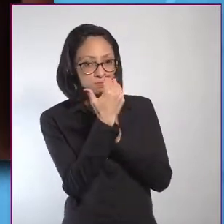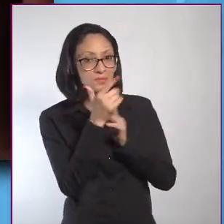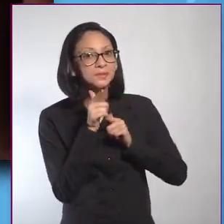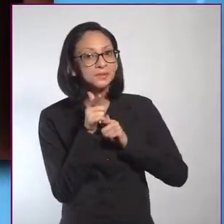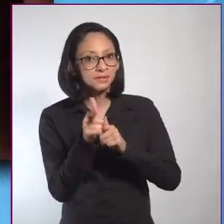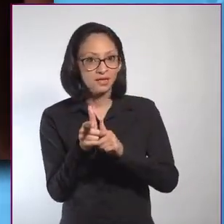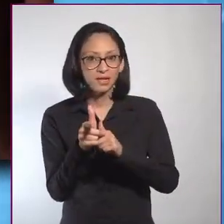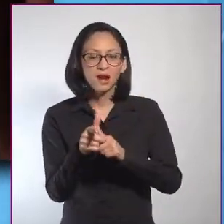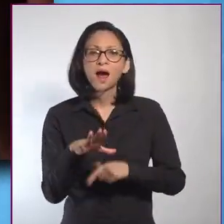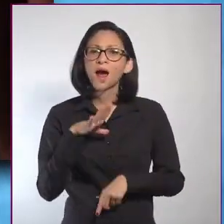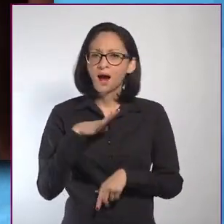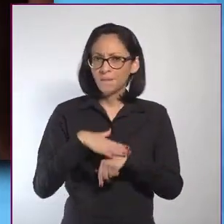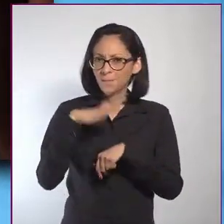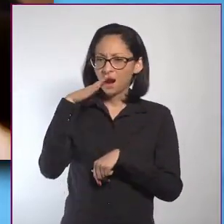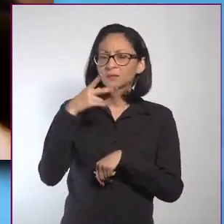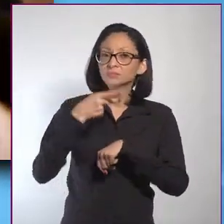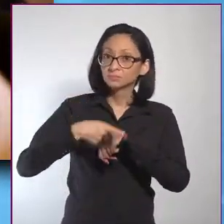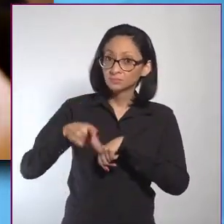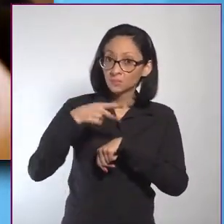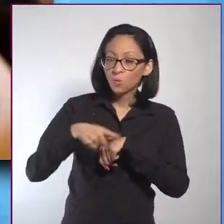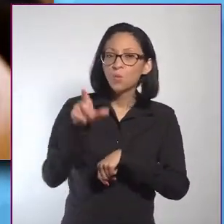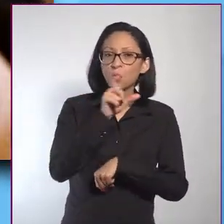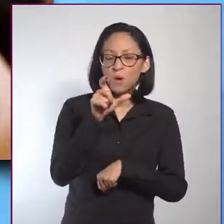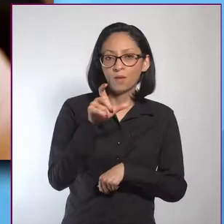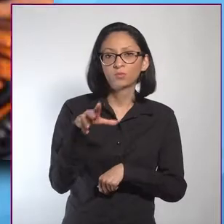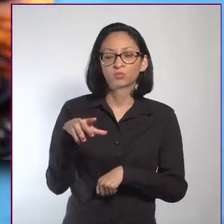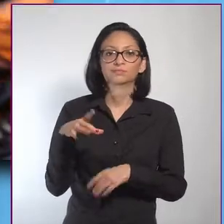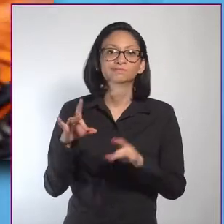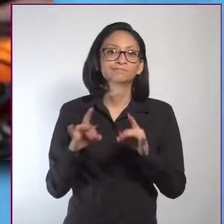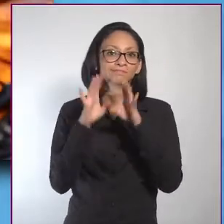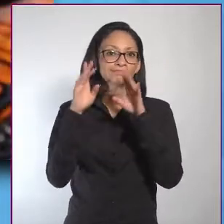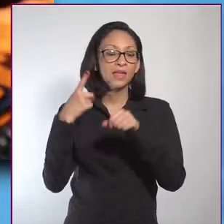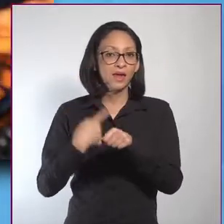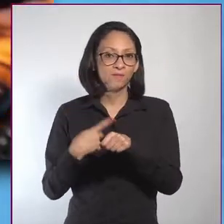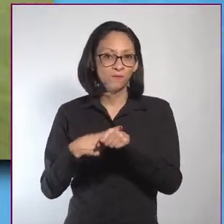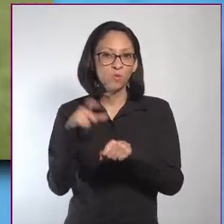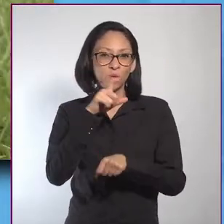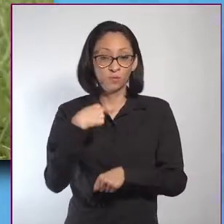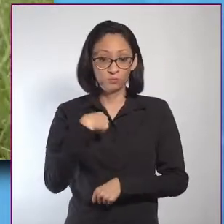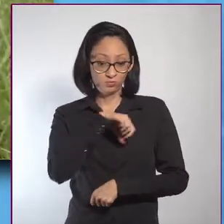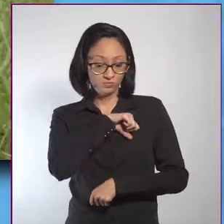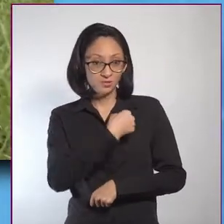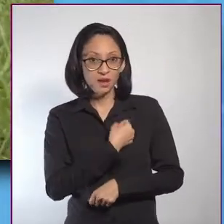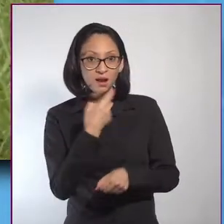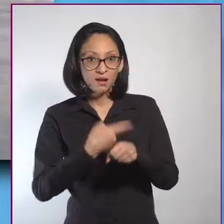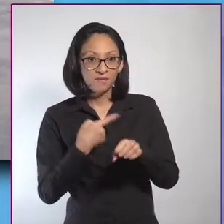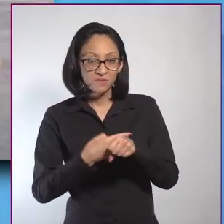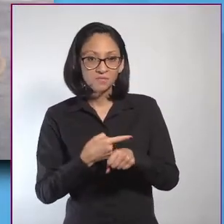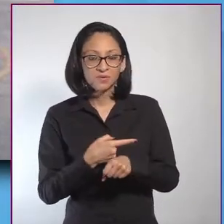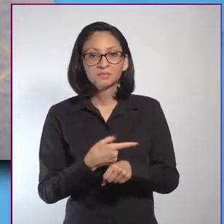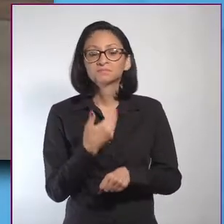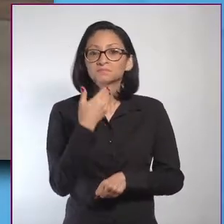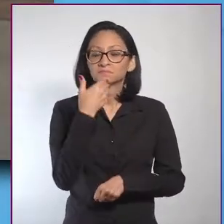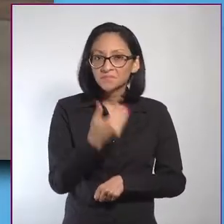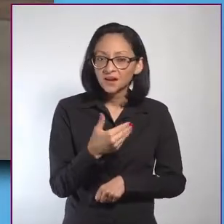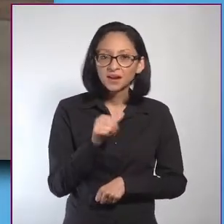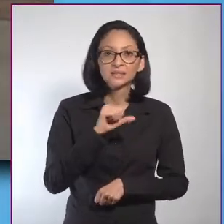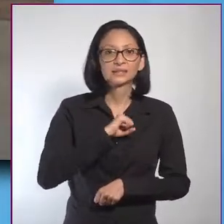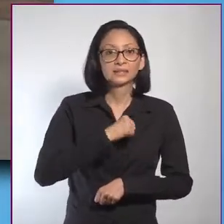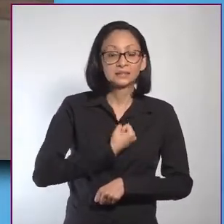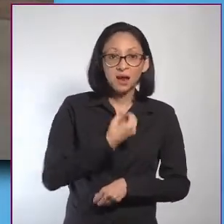Se corre mayor riesgo de padecer diabetes si no se sigue una alimentación sana ni se practica una actividad